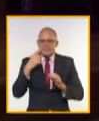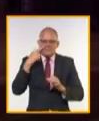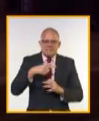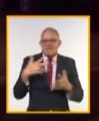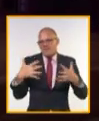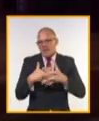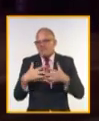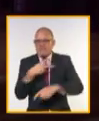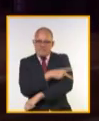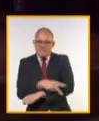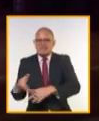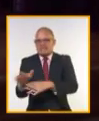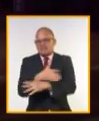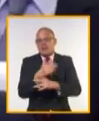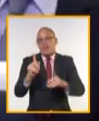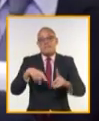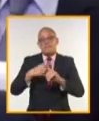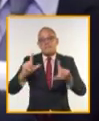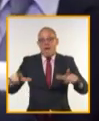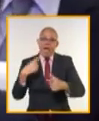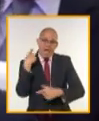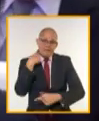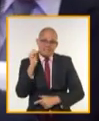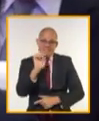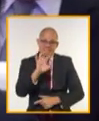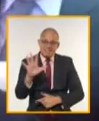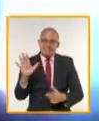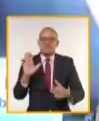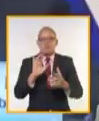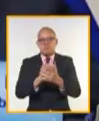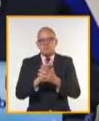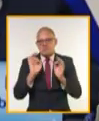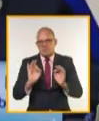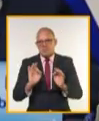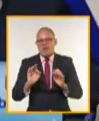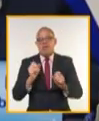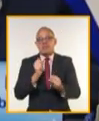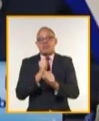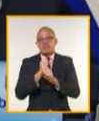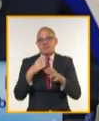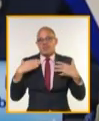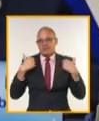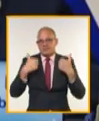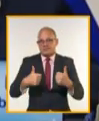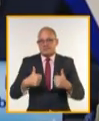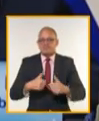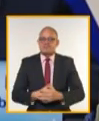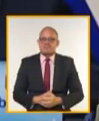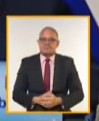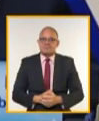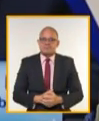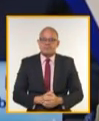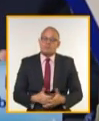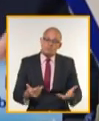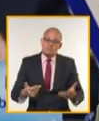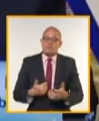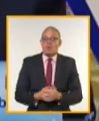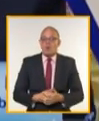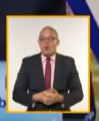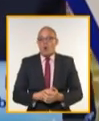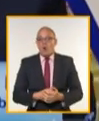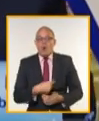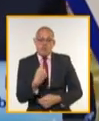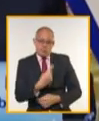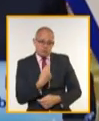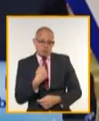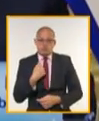la celebración del aniversario 65 de relaciones diplomáticas. Nuestra relación bilateral con China es un ejemplo de lo que se